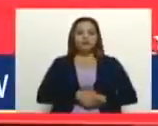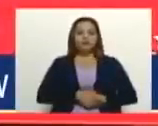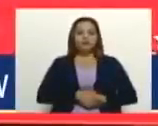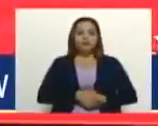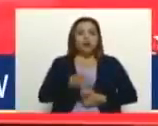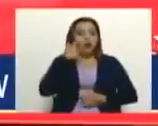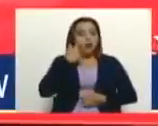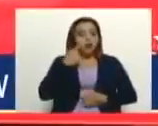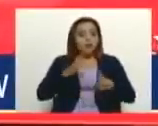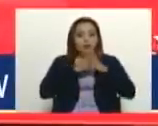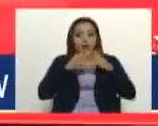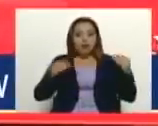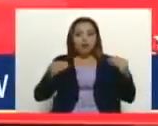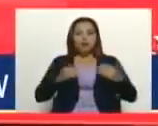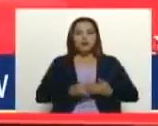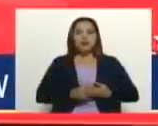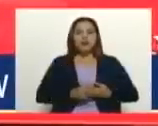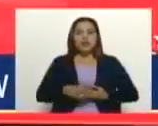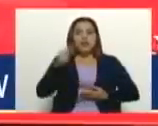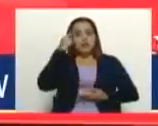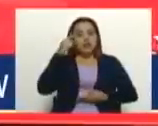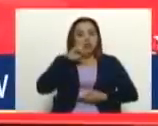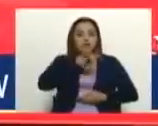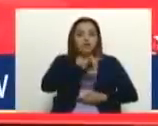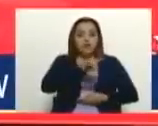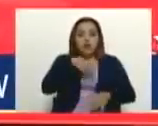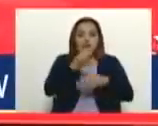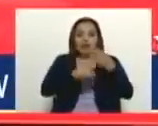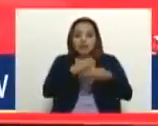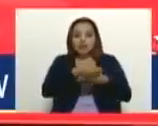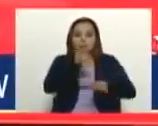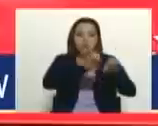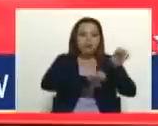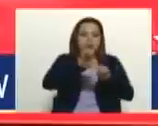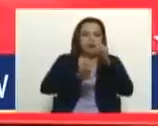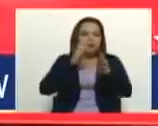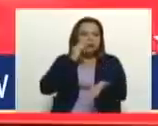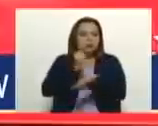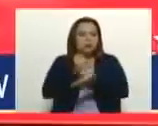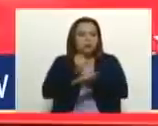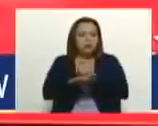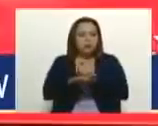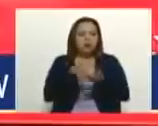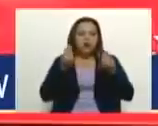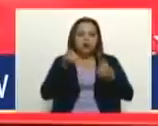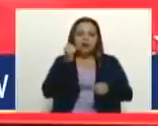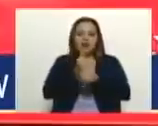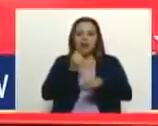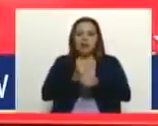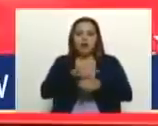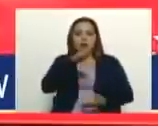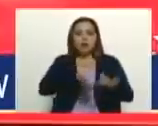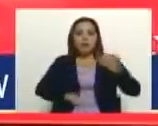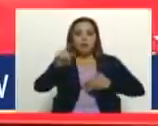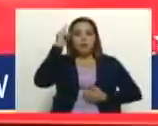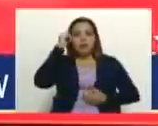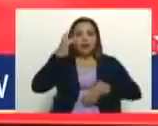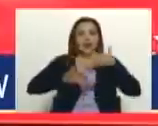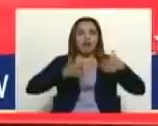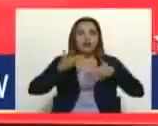acostumbrada de todos los lunes. Hacemos una revisión de los últimos acontecimientos, de la